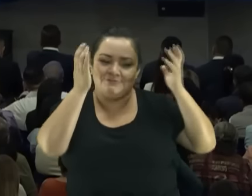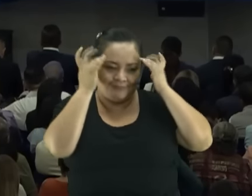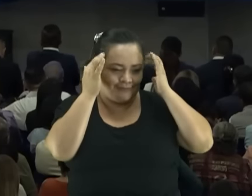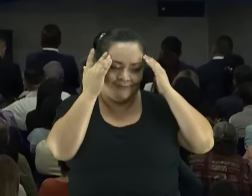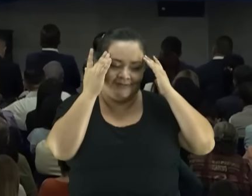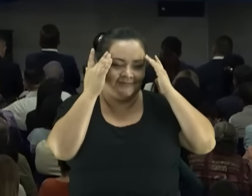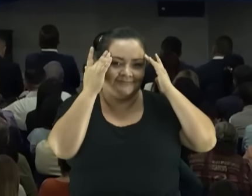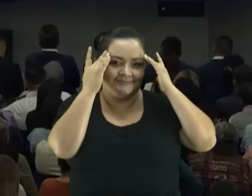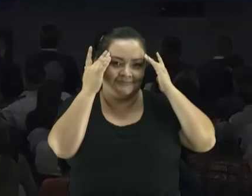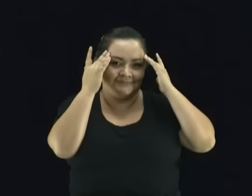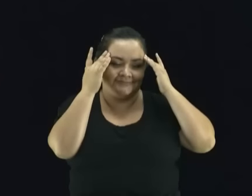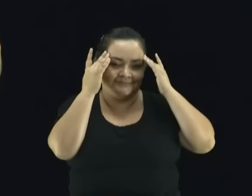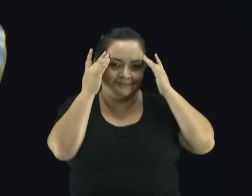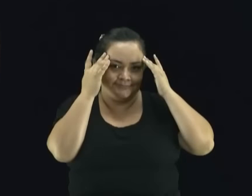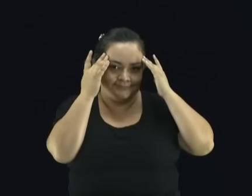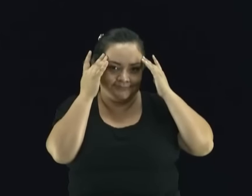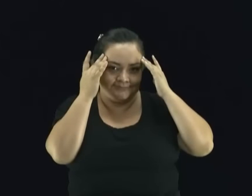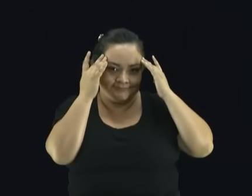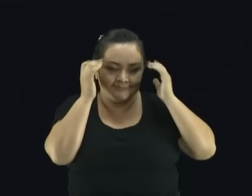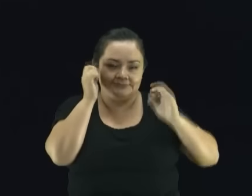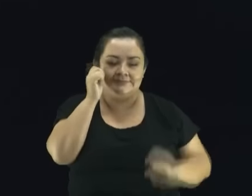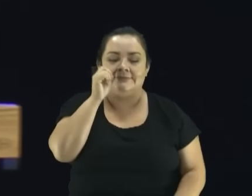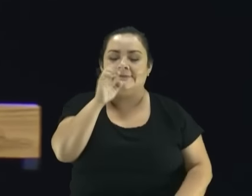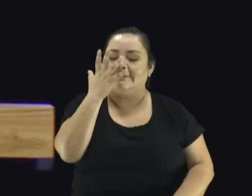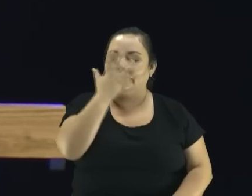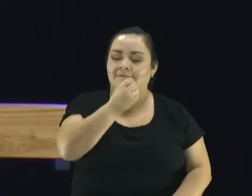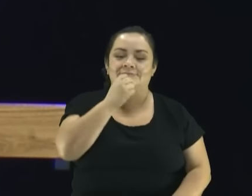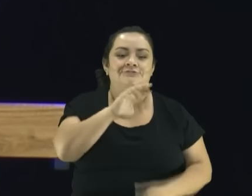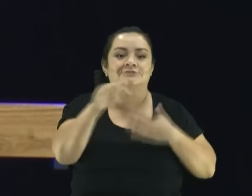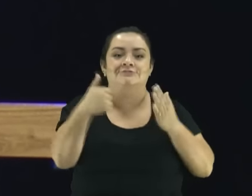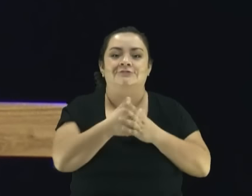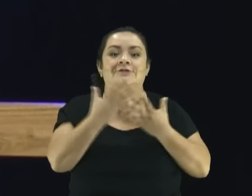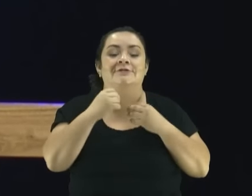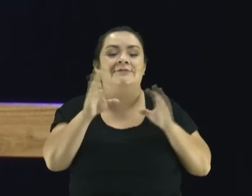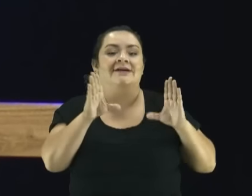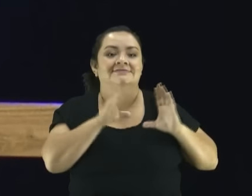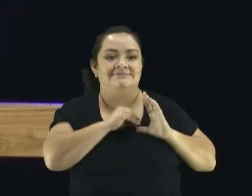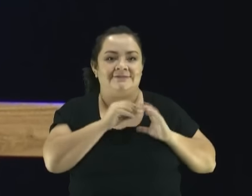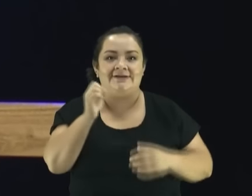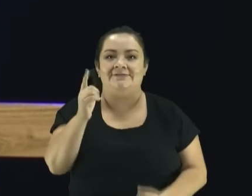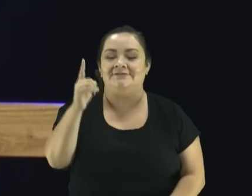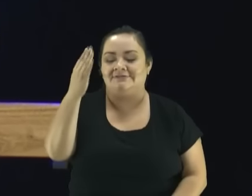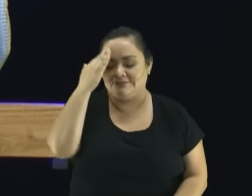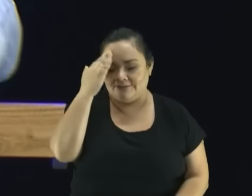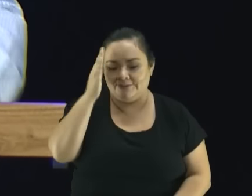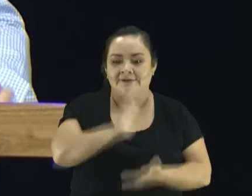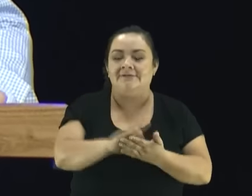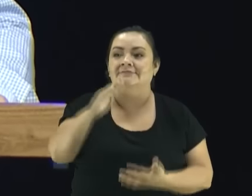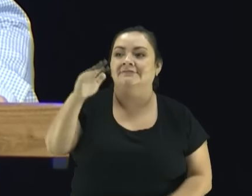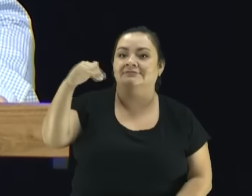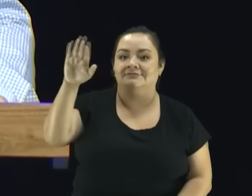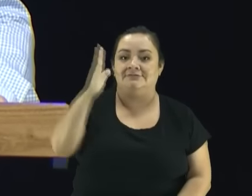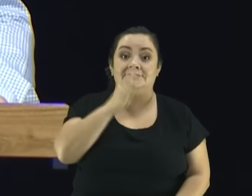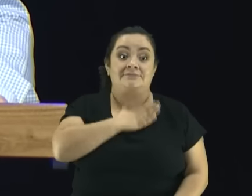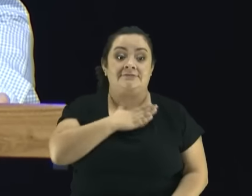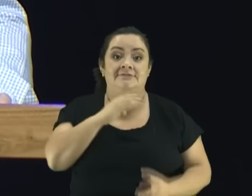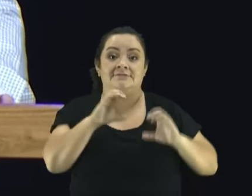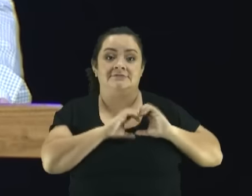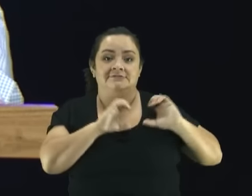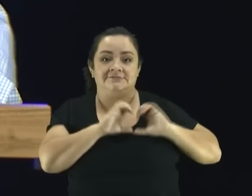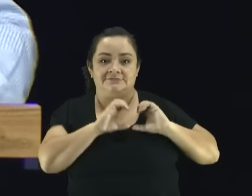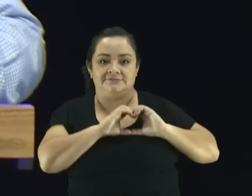huérfanos dejaré ustedes algo maravilloso de lo cual todos los que hemos aceptado a Cristo gozamos que es el espíritu santo de Dios en nuestro corazón